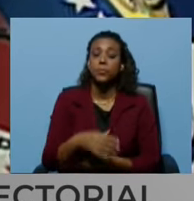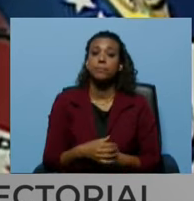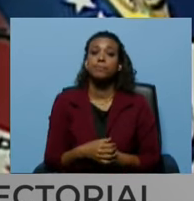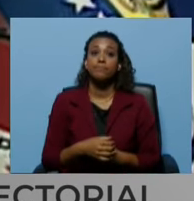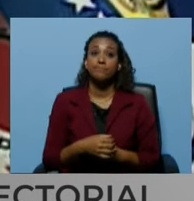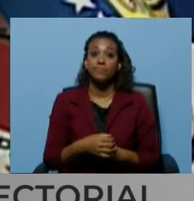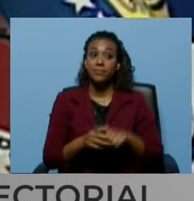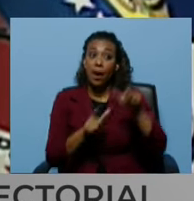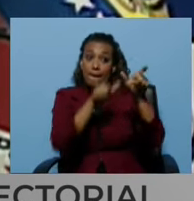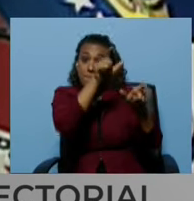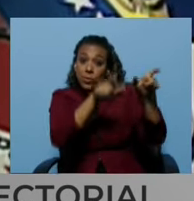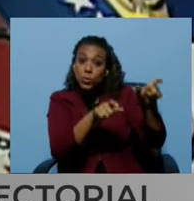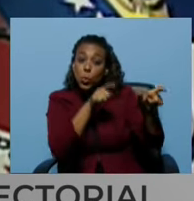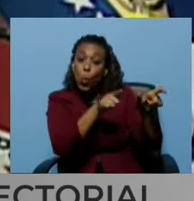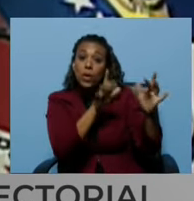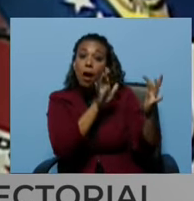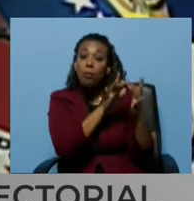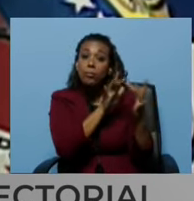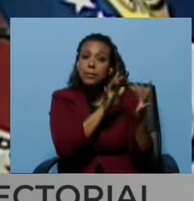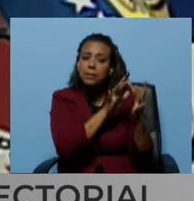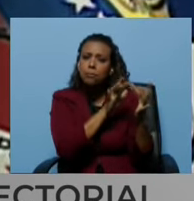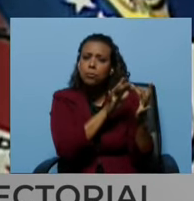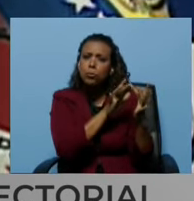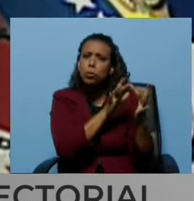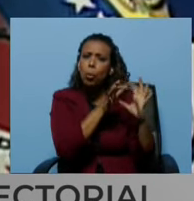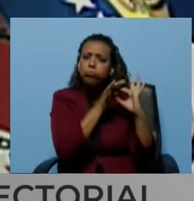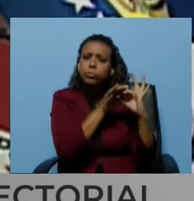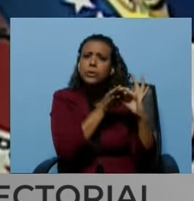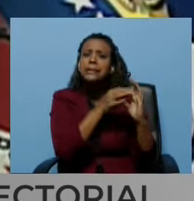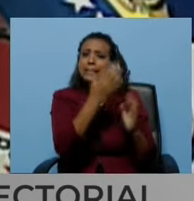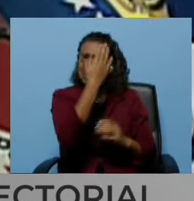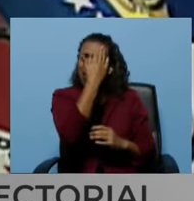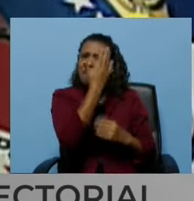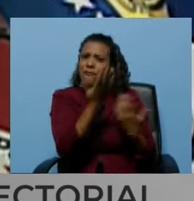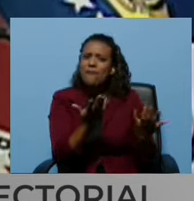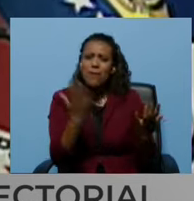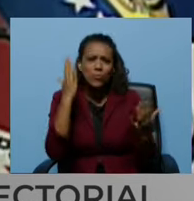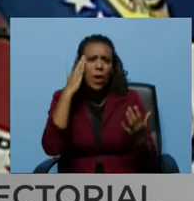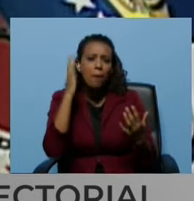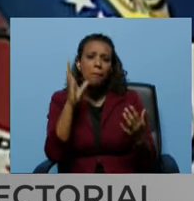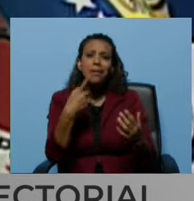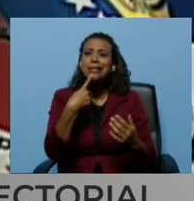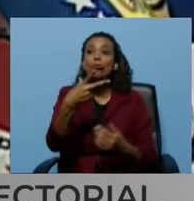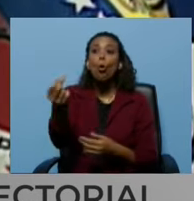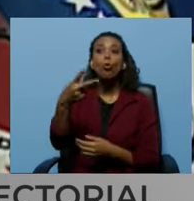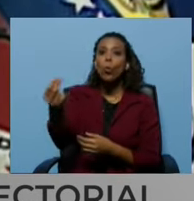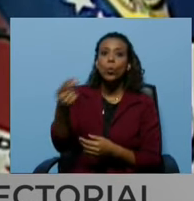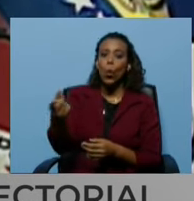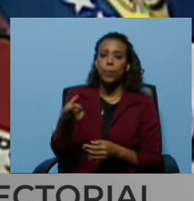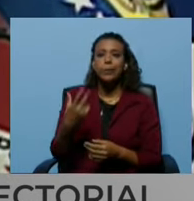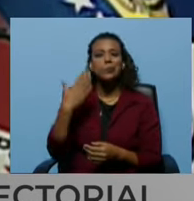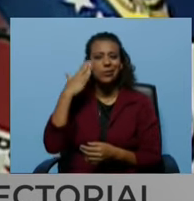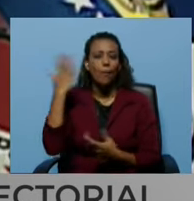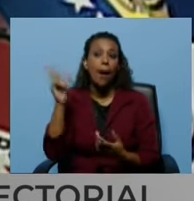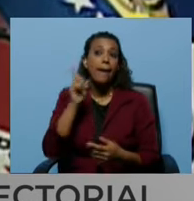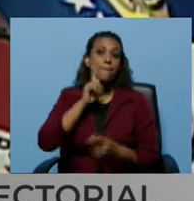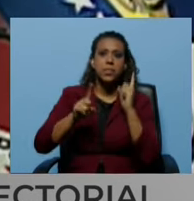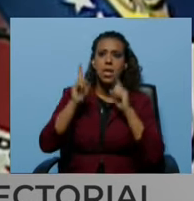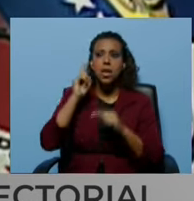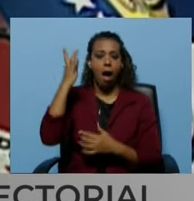Estos ciudadanos tienen vínculos. Sabemos que van a decir que no, que es